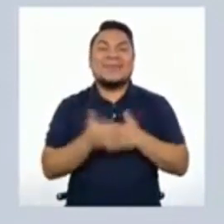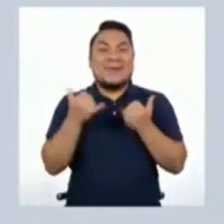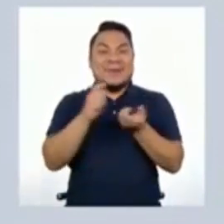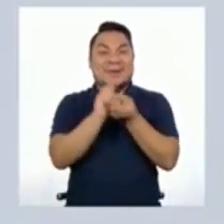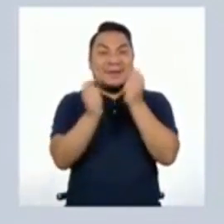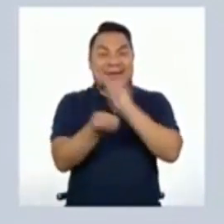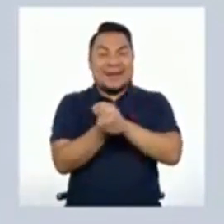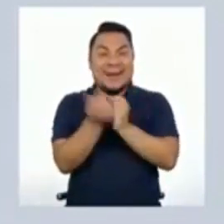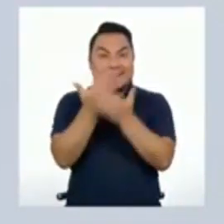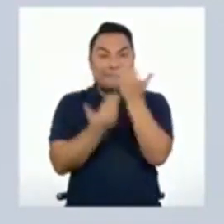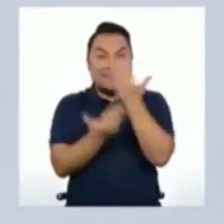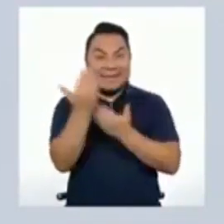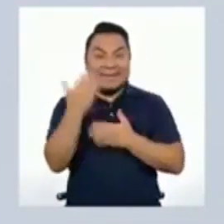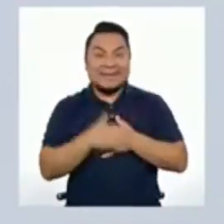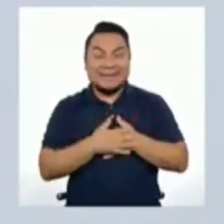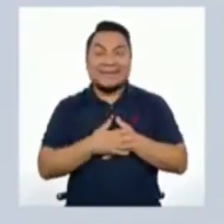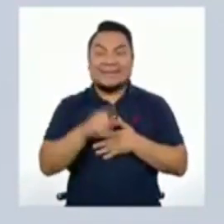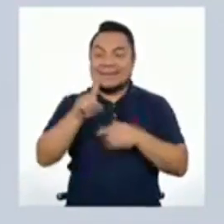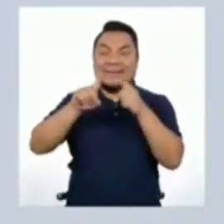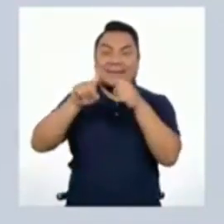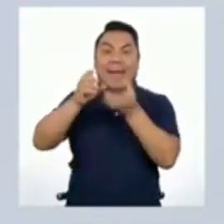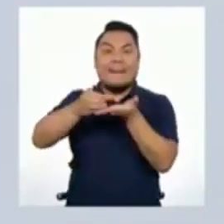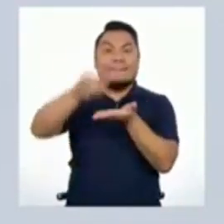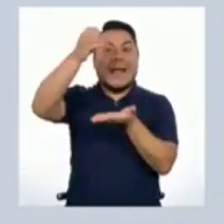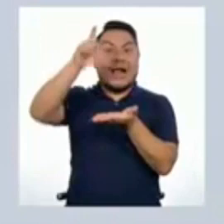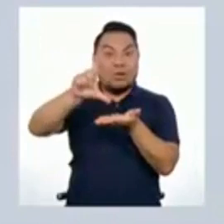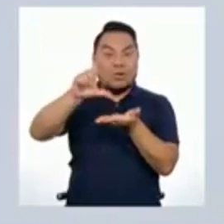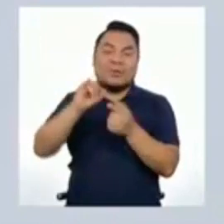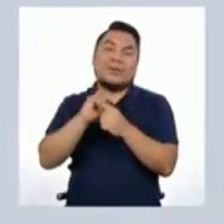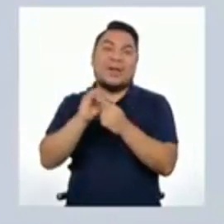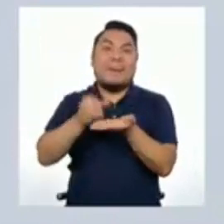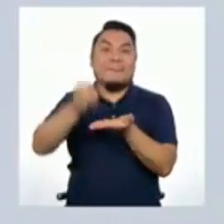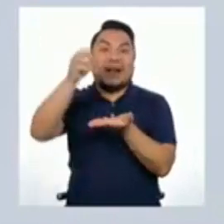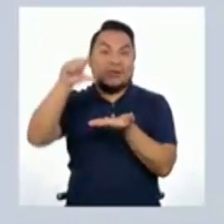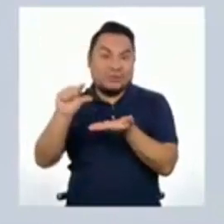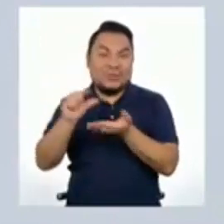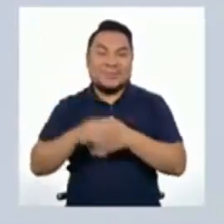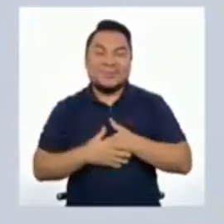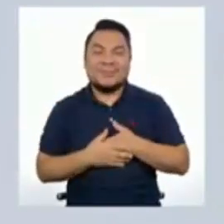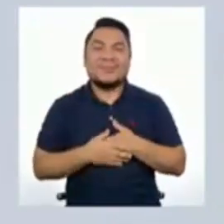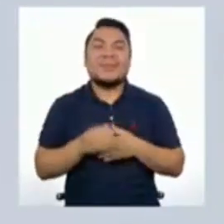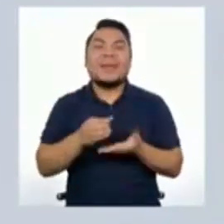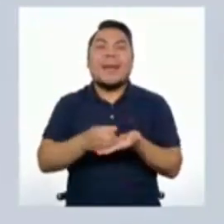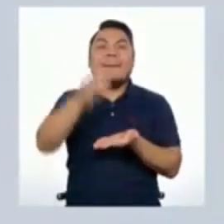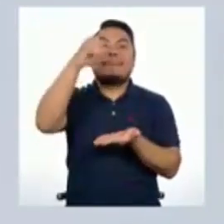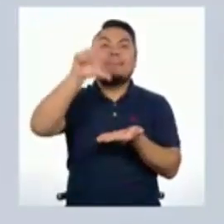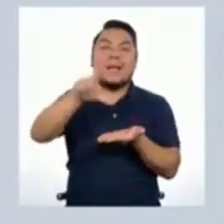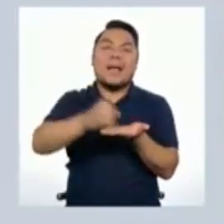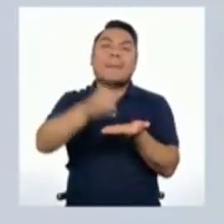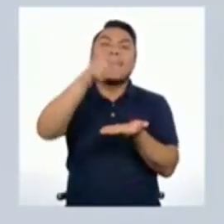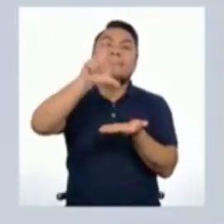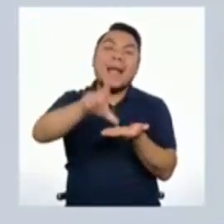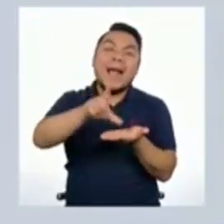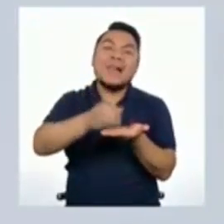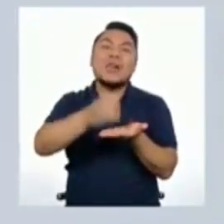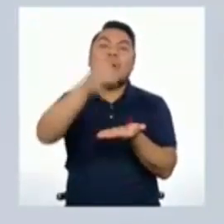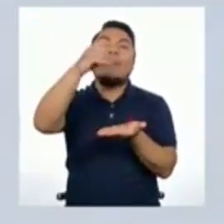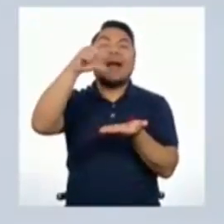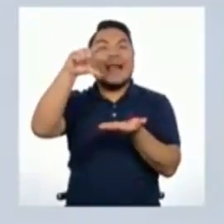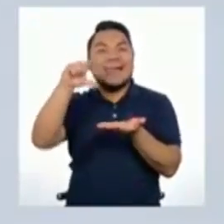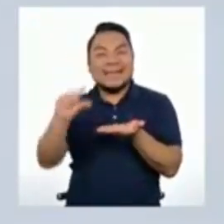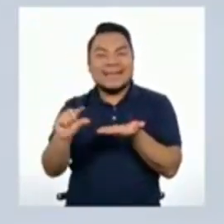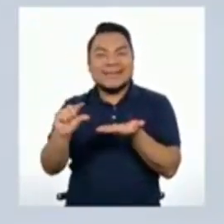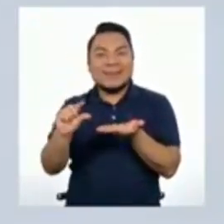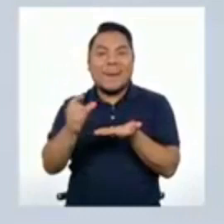¿Ahora cambiamos de mano? ¡Sí! A ver, despacio, ¿ah? Palo, palo, palo,